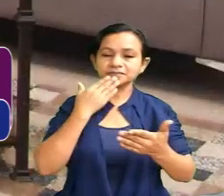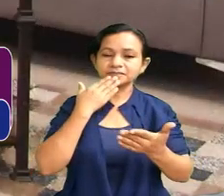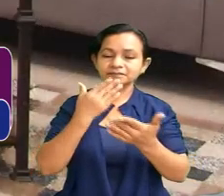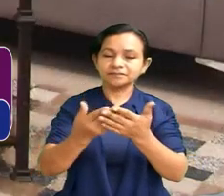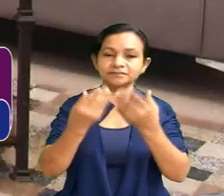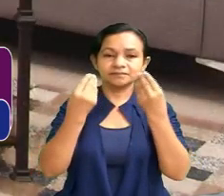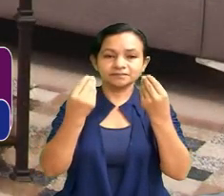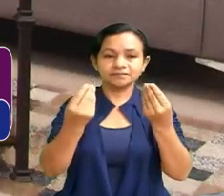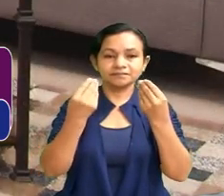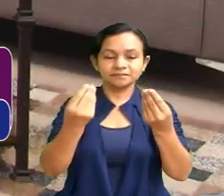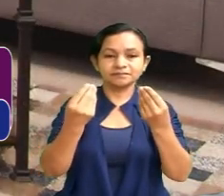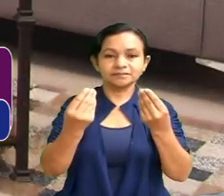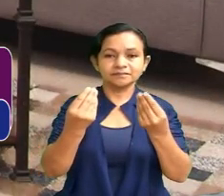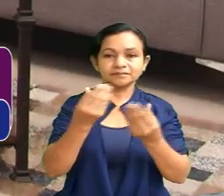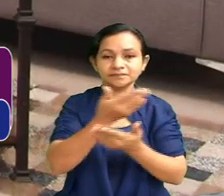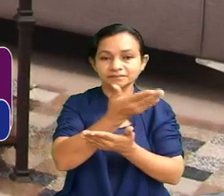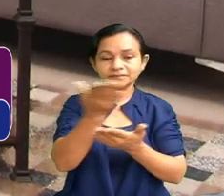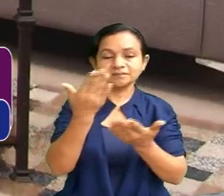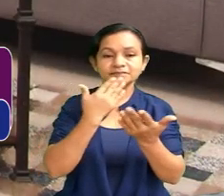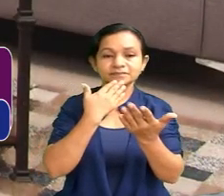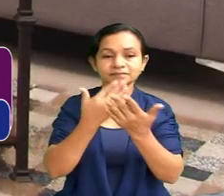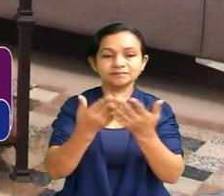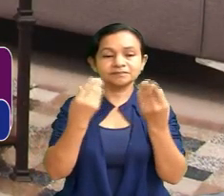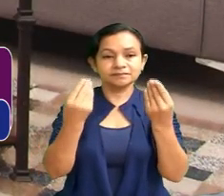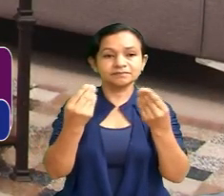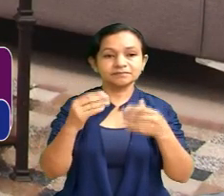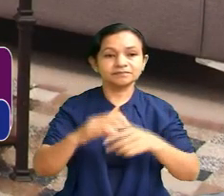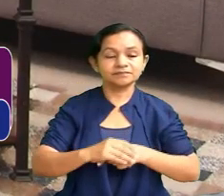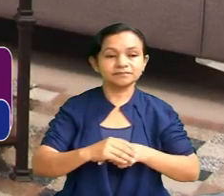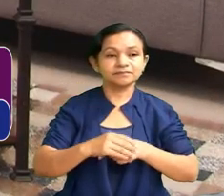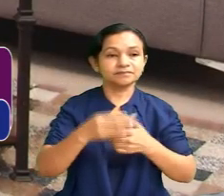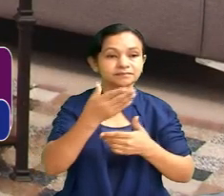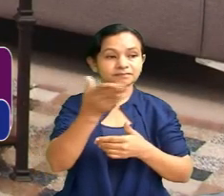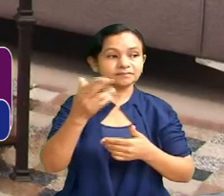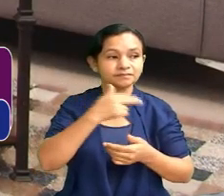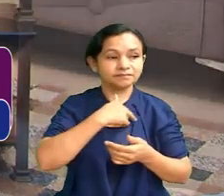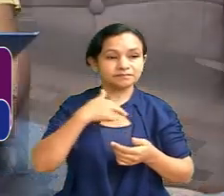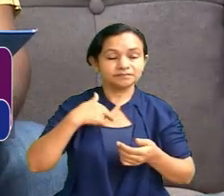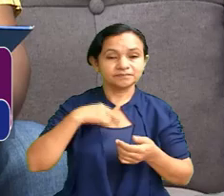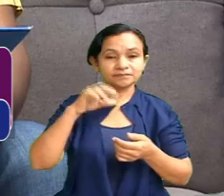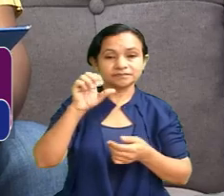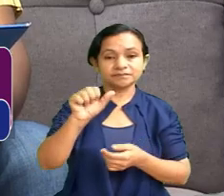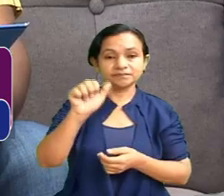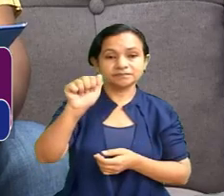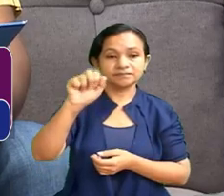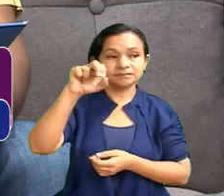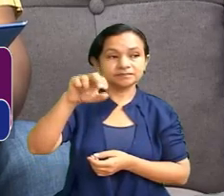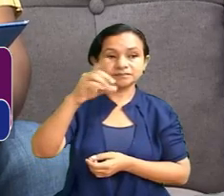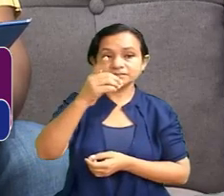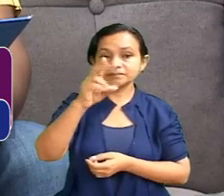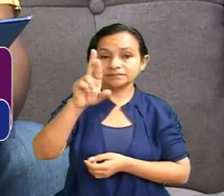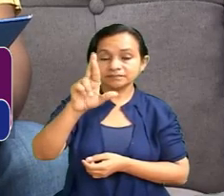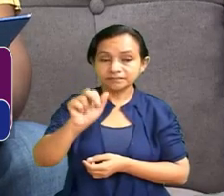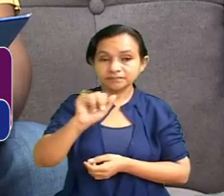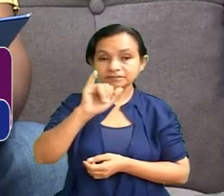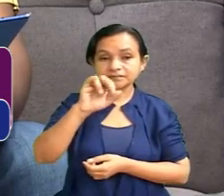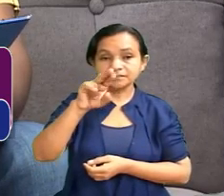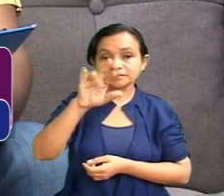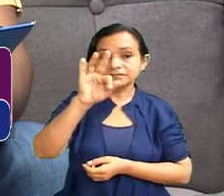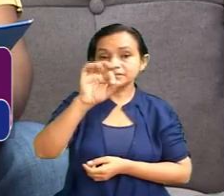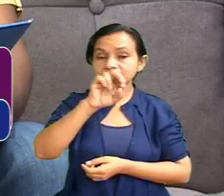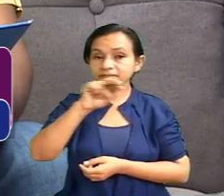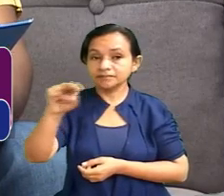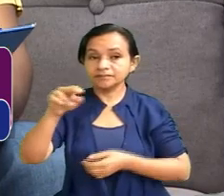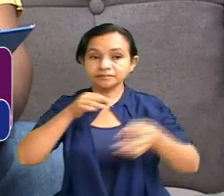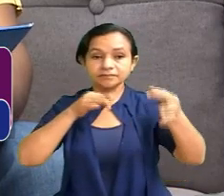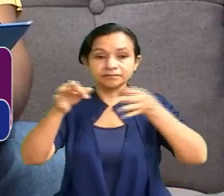compañera claro que sí muchas gracias a ustedes y ahí está precisamente la compañera sandra castillo directora general del infom brindándonos